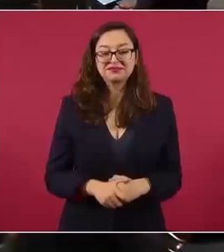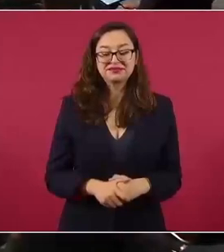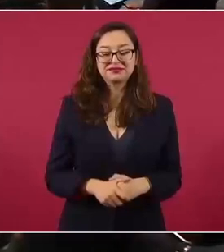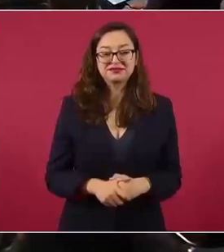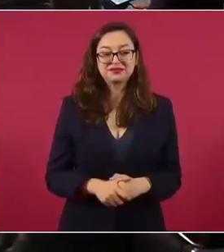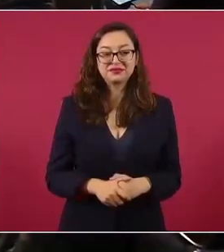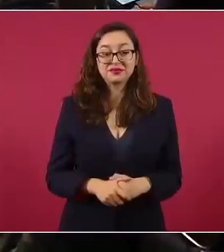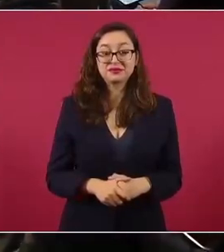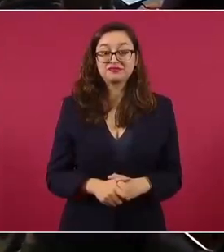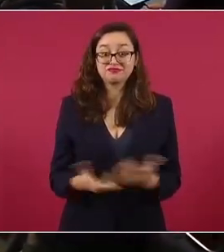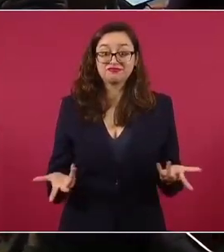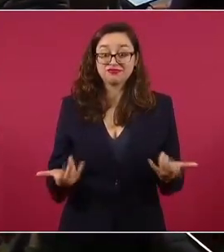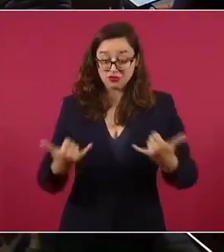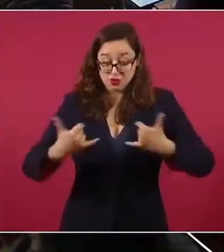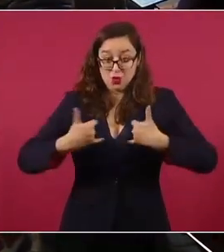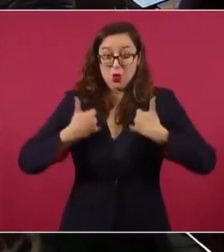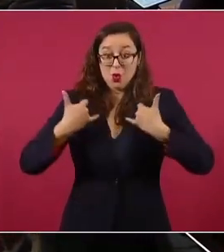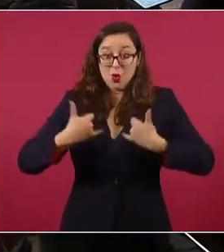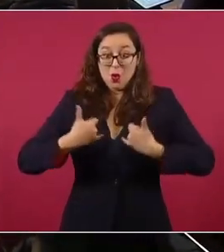Porque ser joven